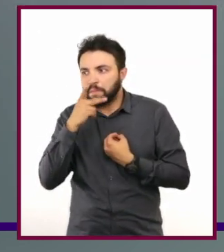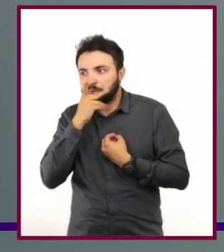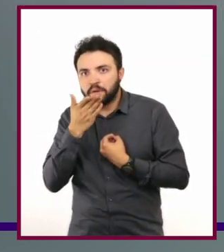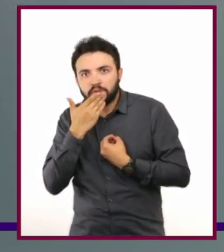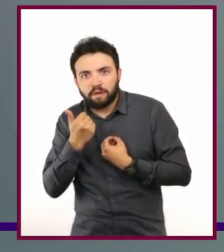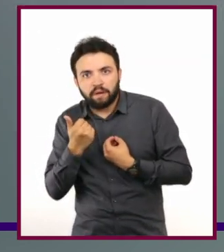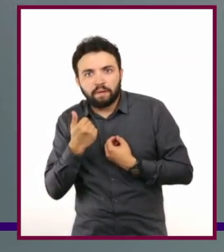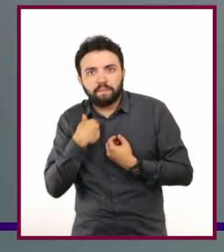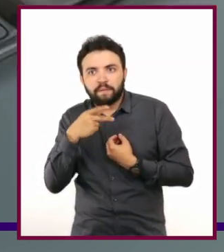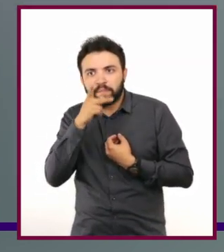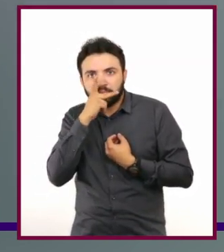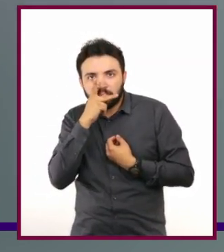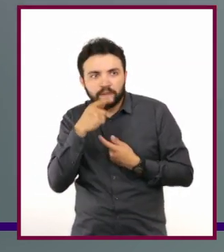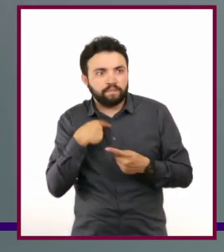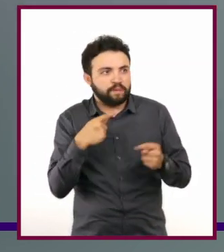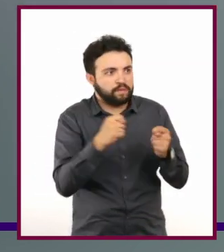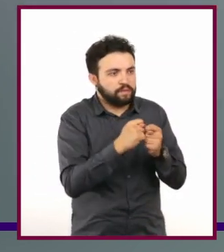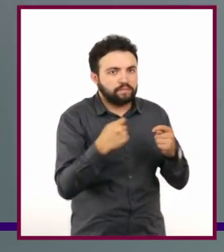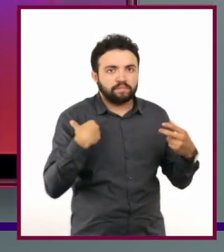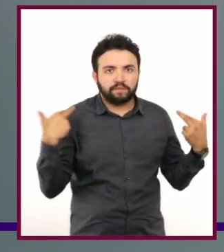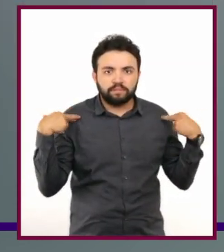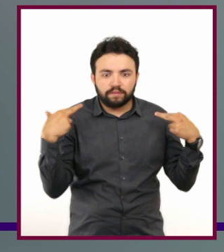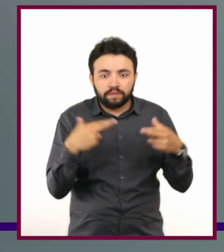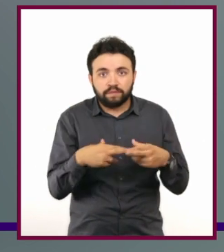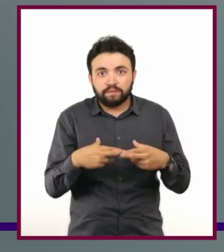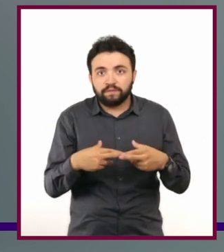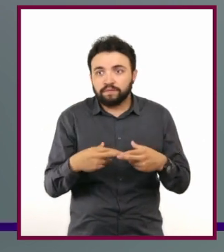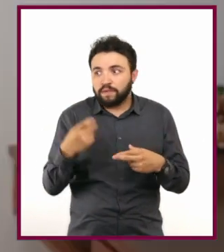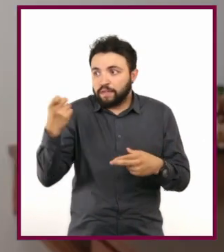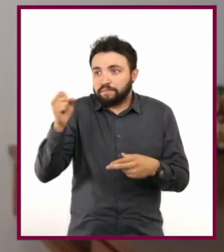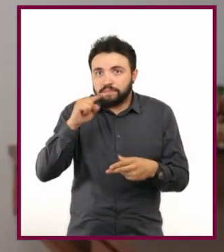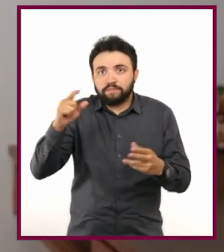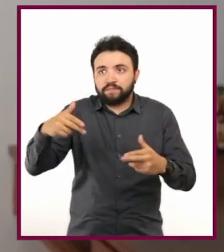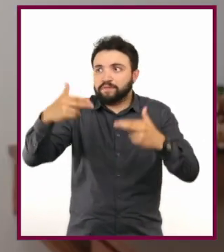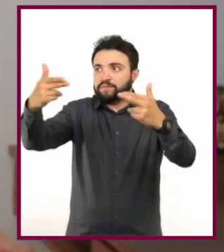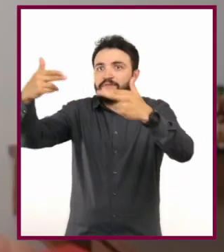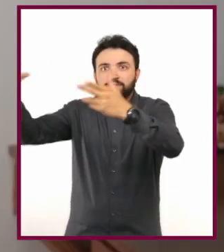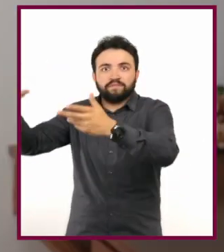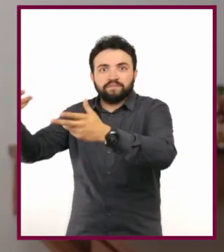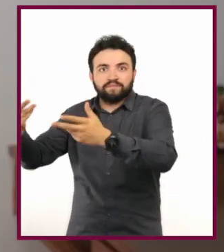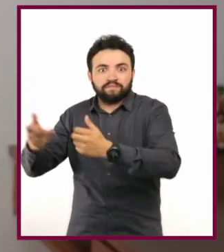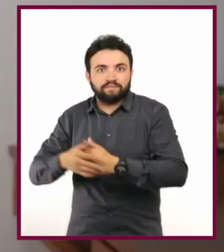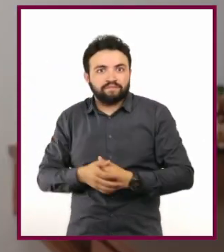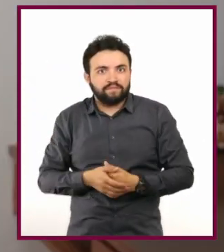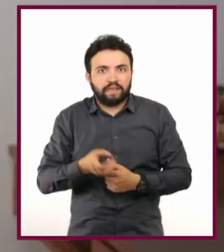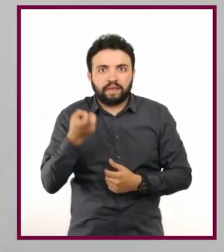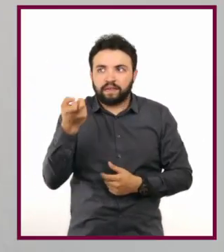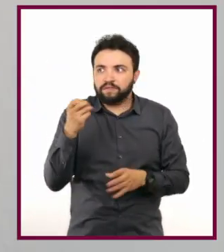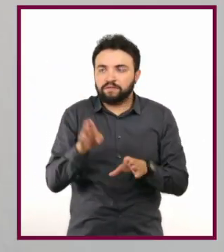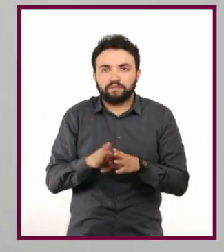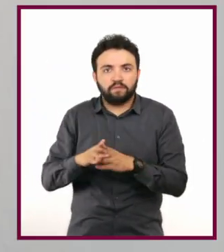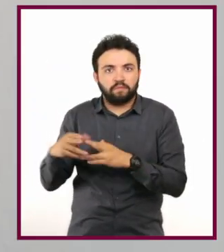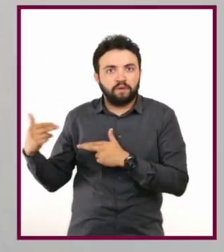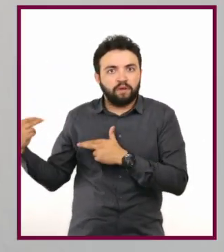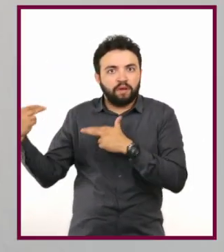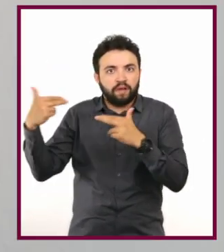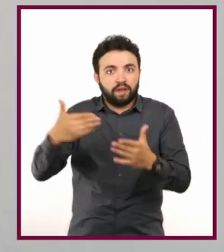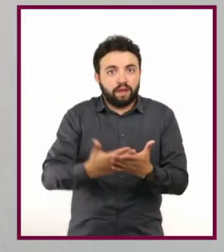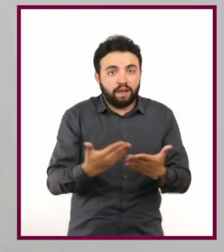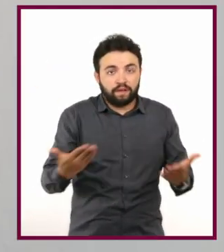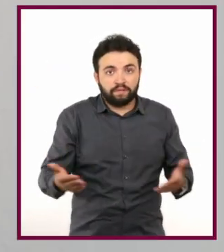mis tíos, sin mis maestros. Y ellos sin los suyos. Todo lo que ellos nos han dejado. Y